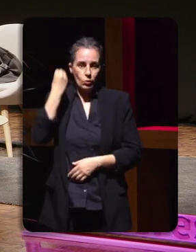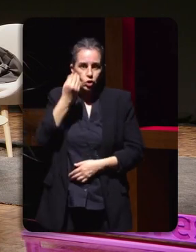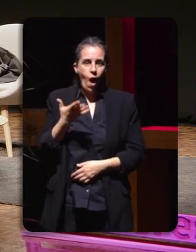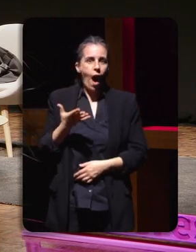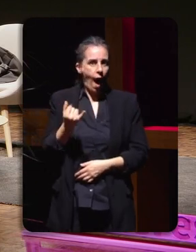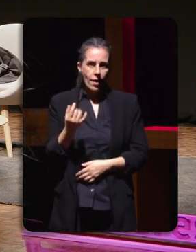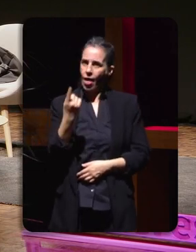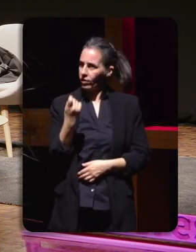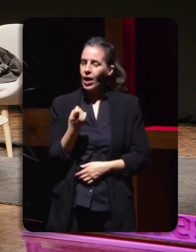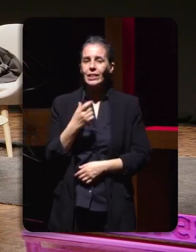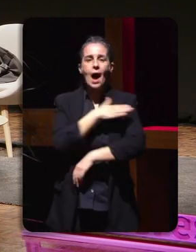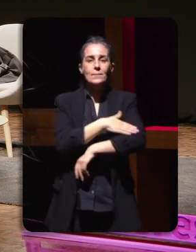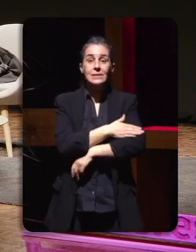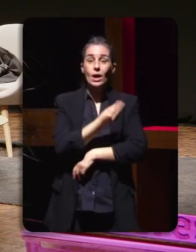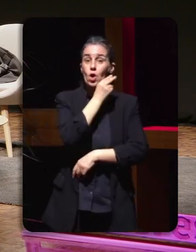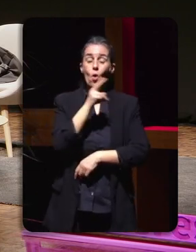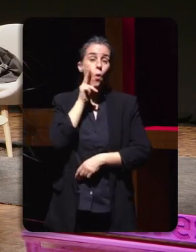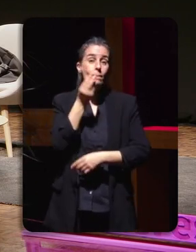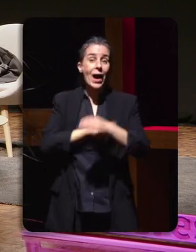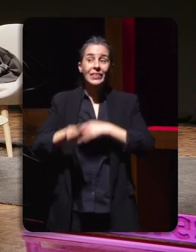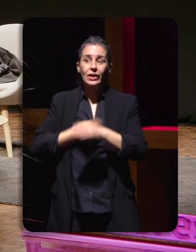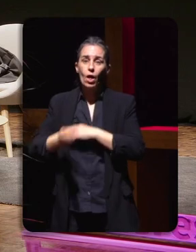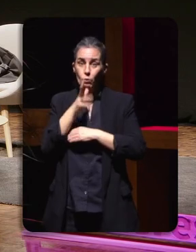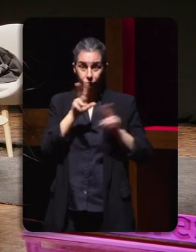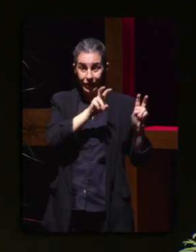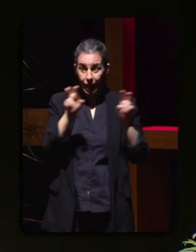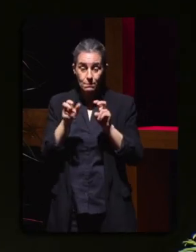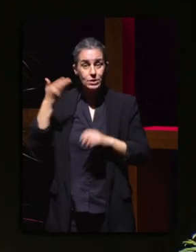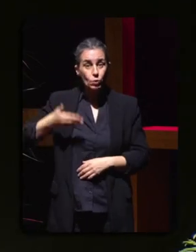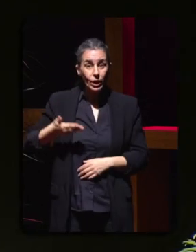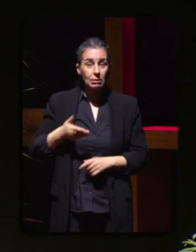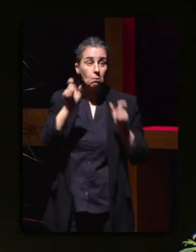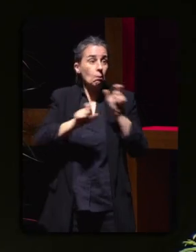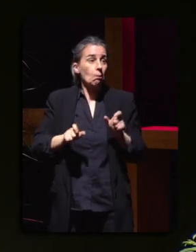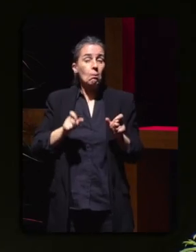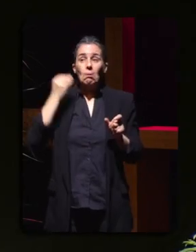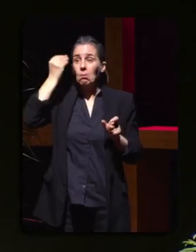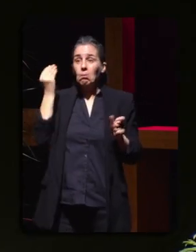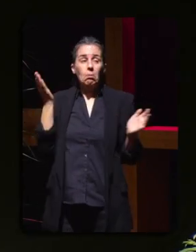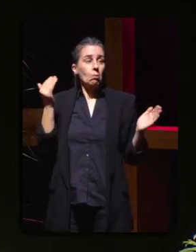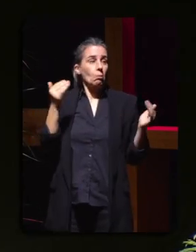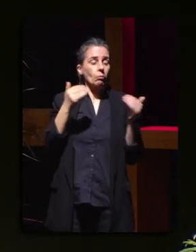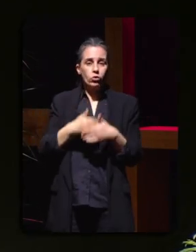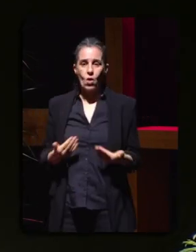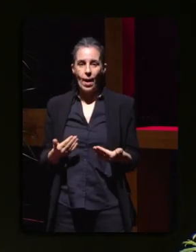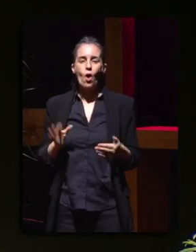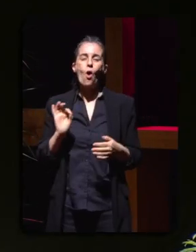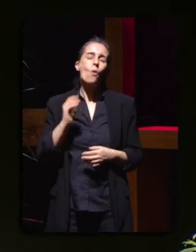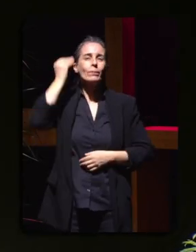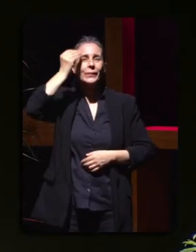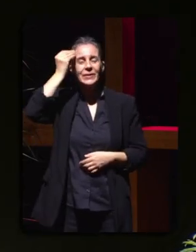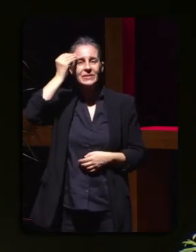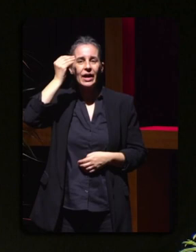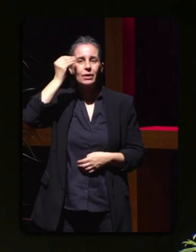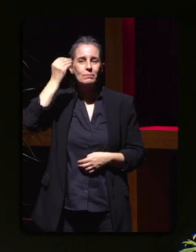Porque estos temas son importantes y nadie los está pensando o los están pensando desde unos lugares donde bueno como mínimo